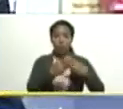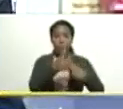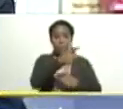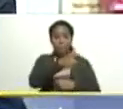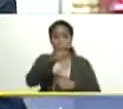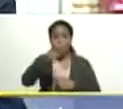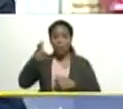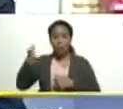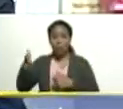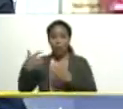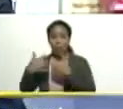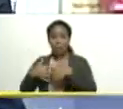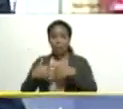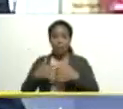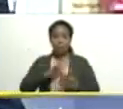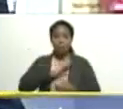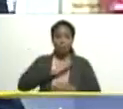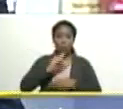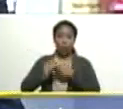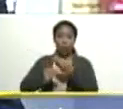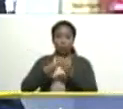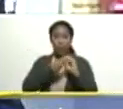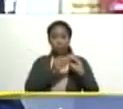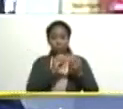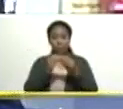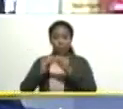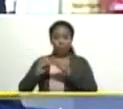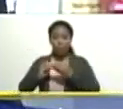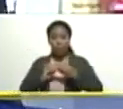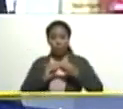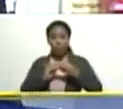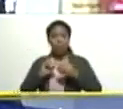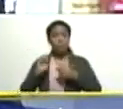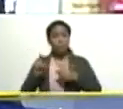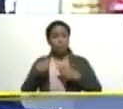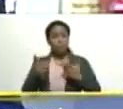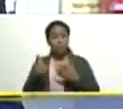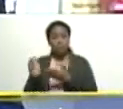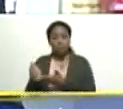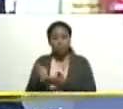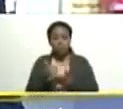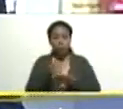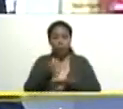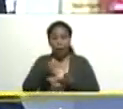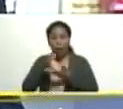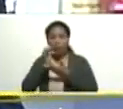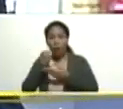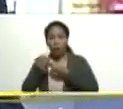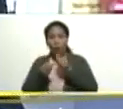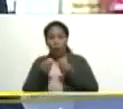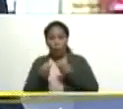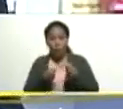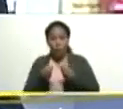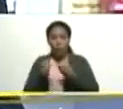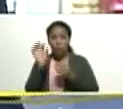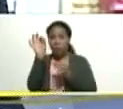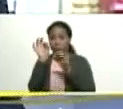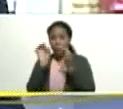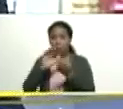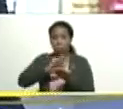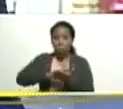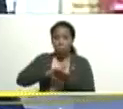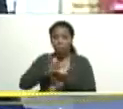también, que va más allá del simple hecho de la cosecha del café, la colocación o el tostado, sino también